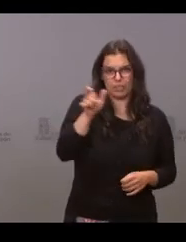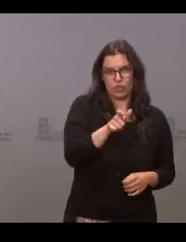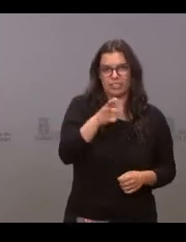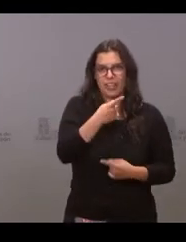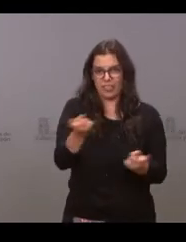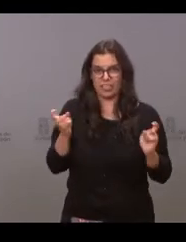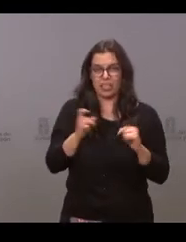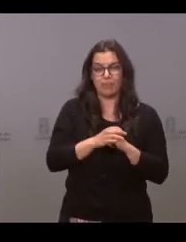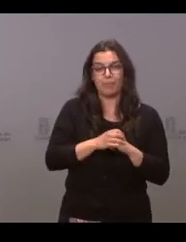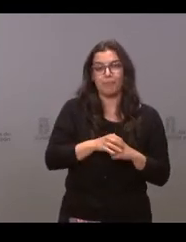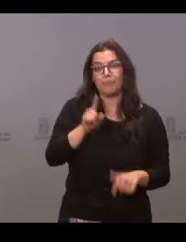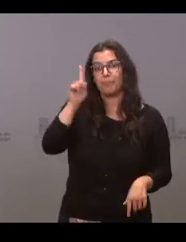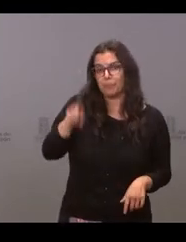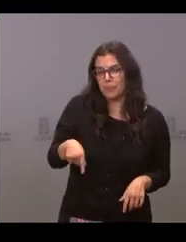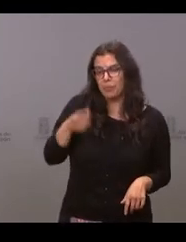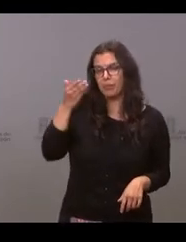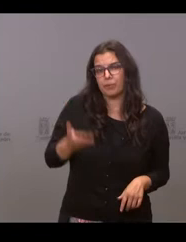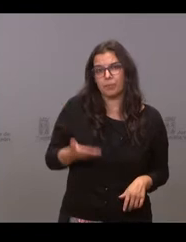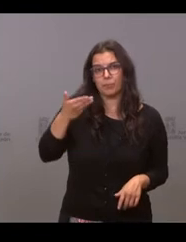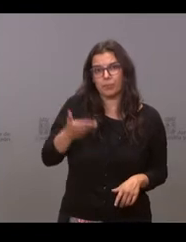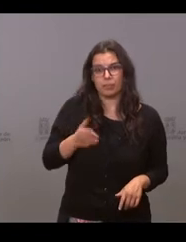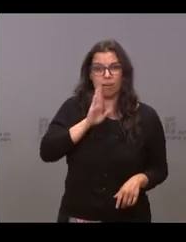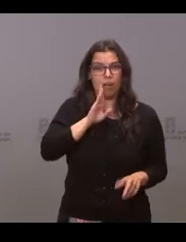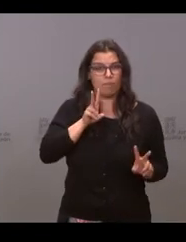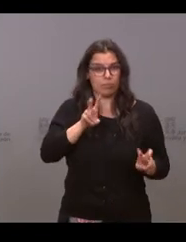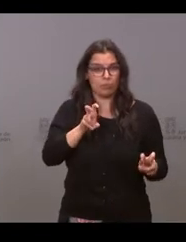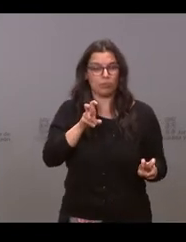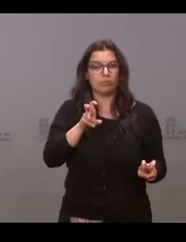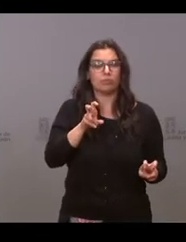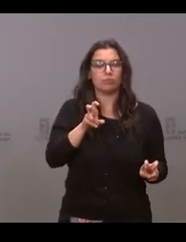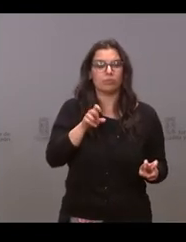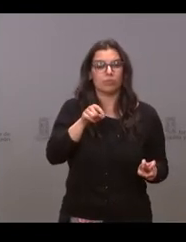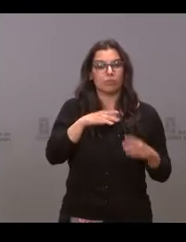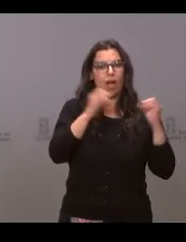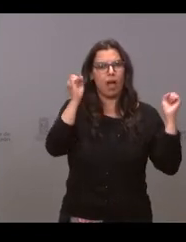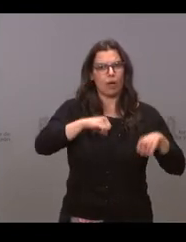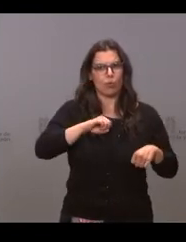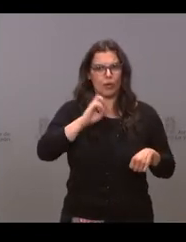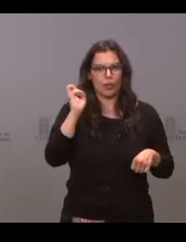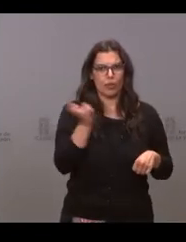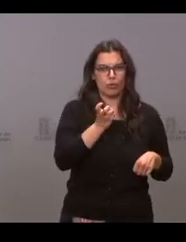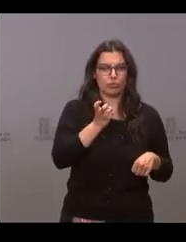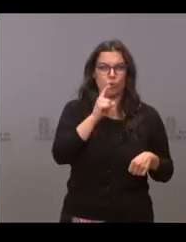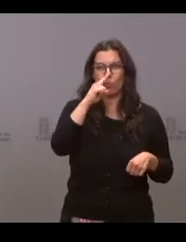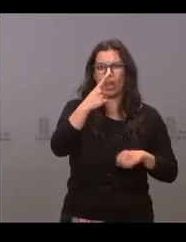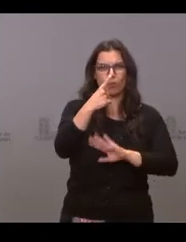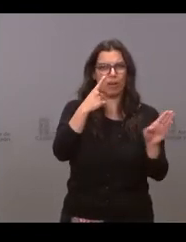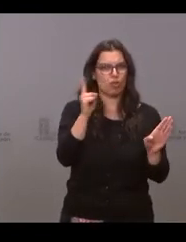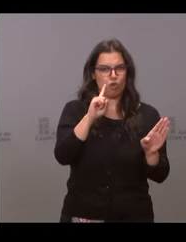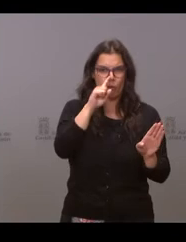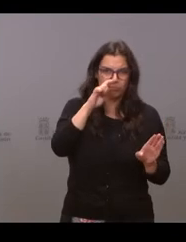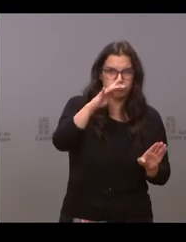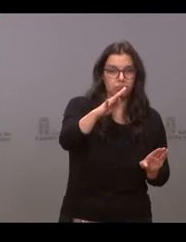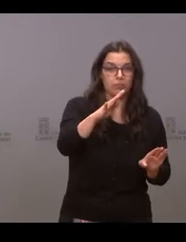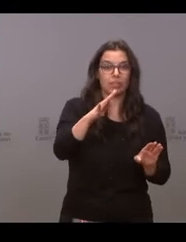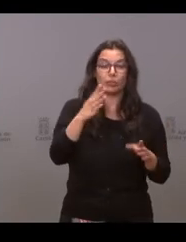también es muy importante como os decía al principio son acuerdos con una vigencia superior a un año de que todos